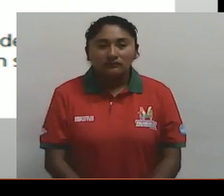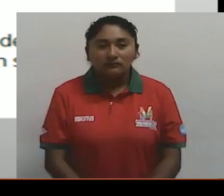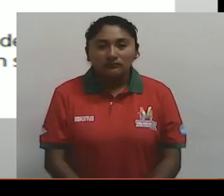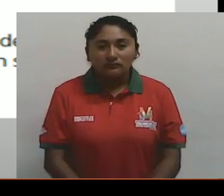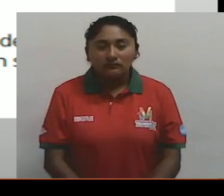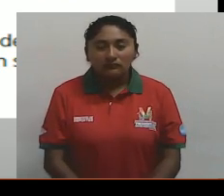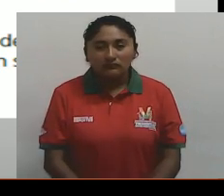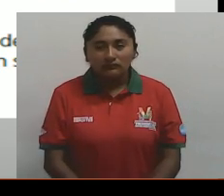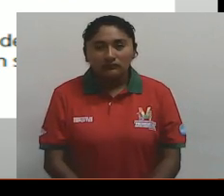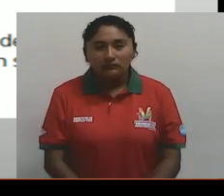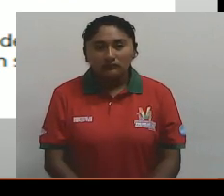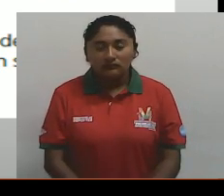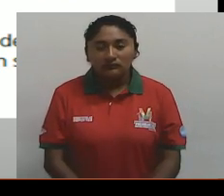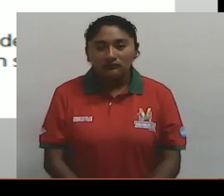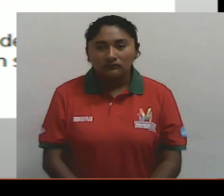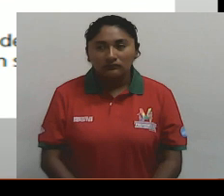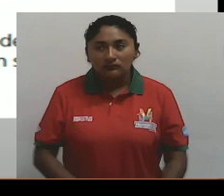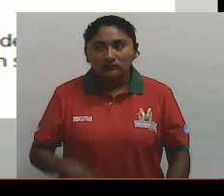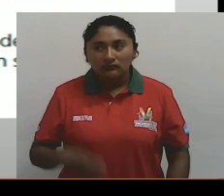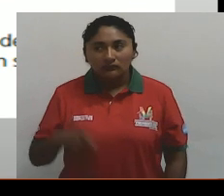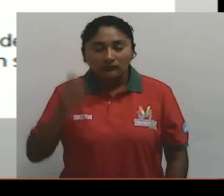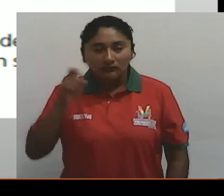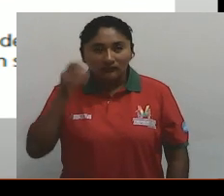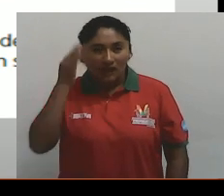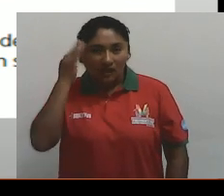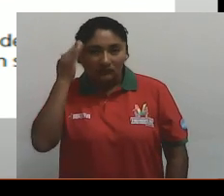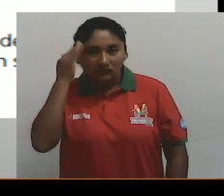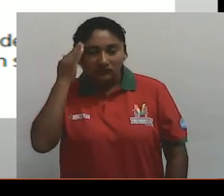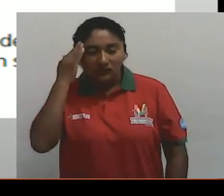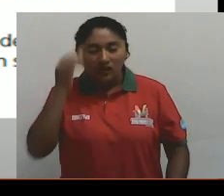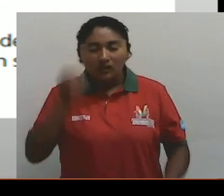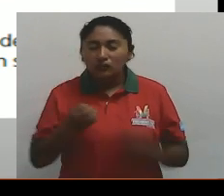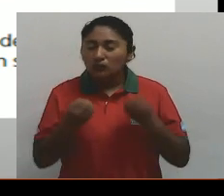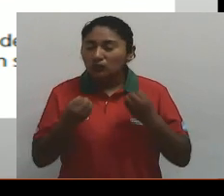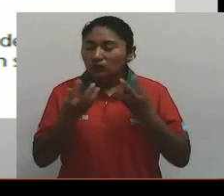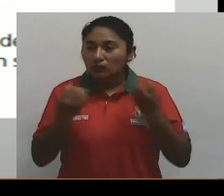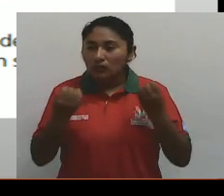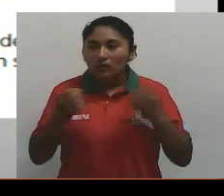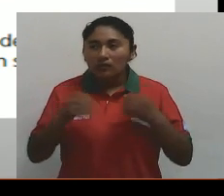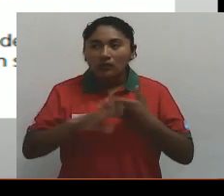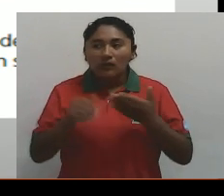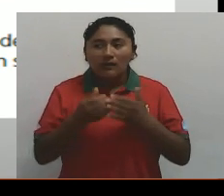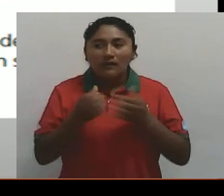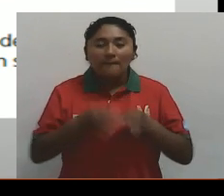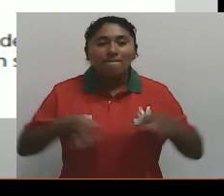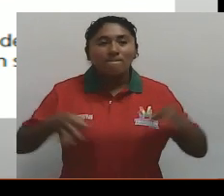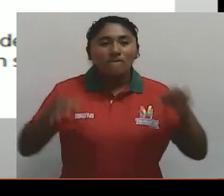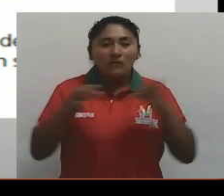pocos párrafos anteriores pueden ser de igual importancia para usted en su propia posición dentro del deporte.